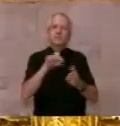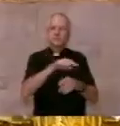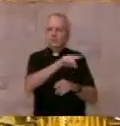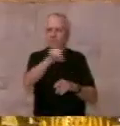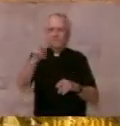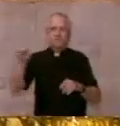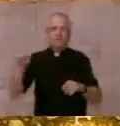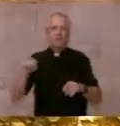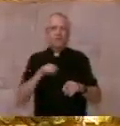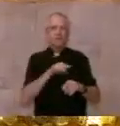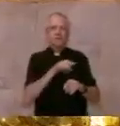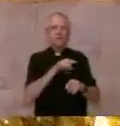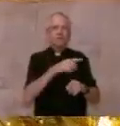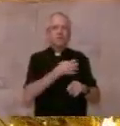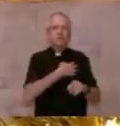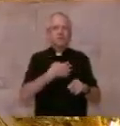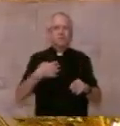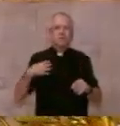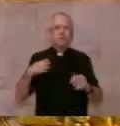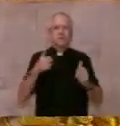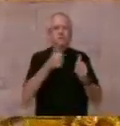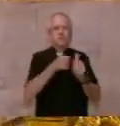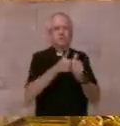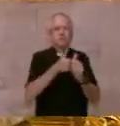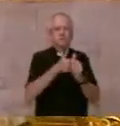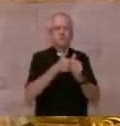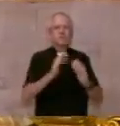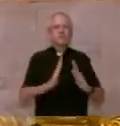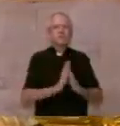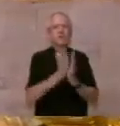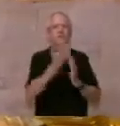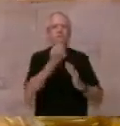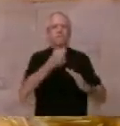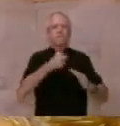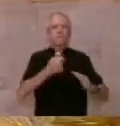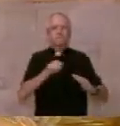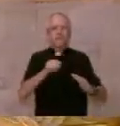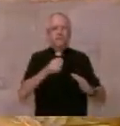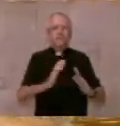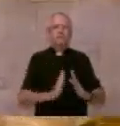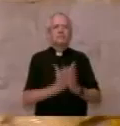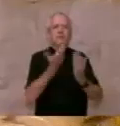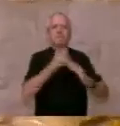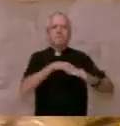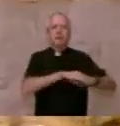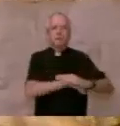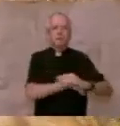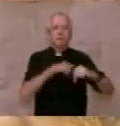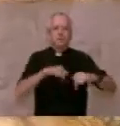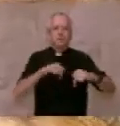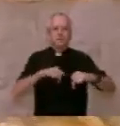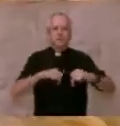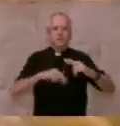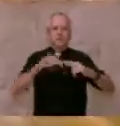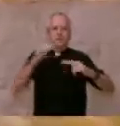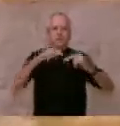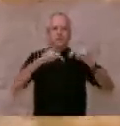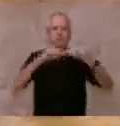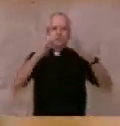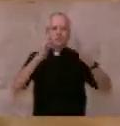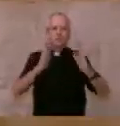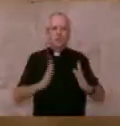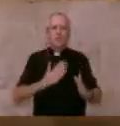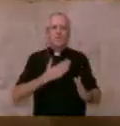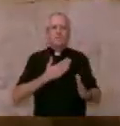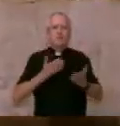ves a mi lado son los príncipes de los apóstoles, San Pedro y San Pablo. Y porque esta iglesia ha sido edificada en honor a mi Hijo,